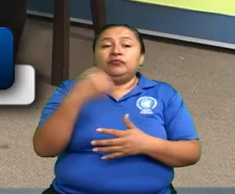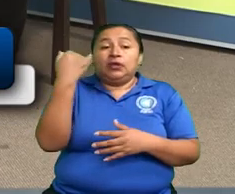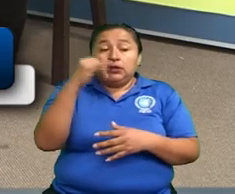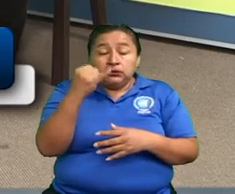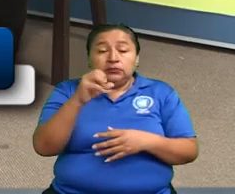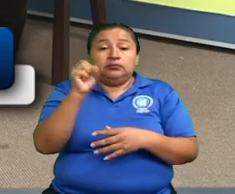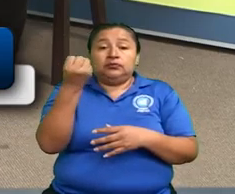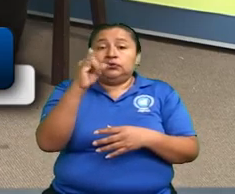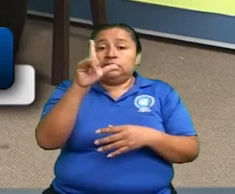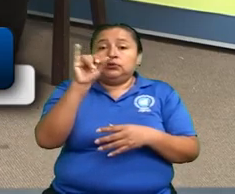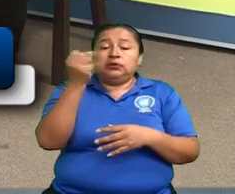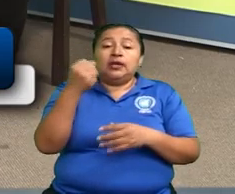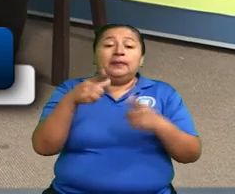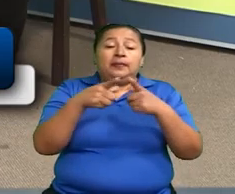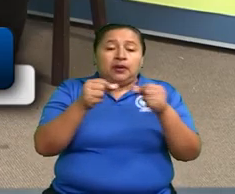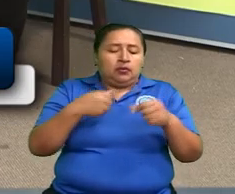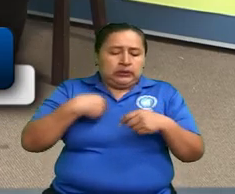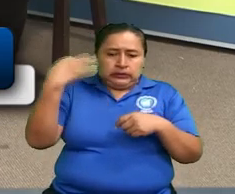SILAI Managua garantizamos